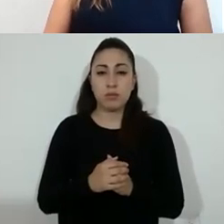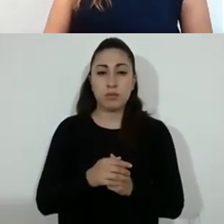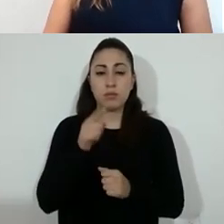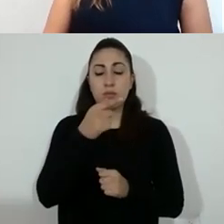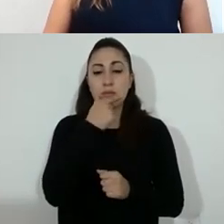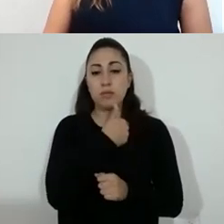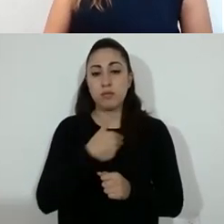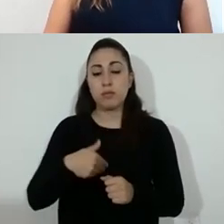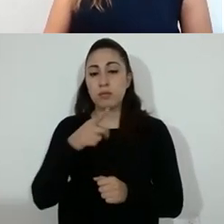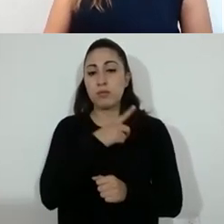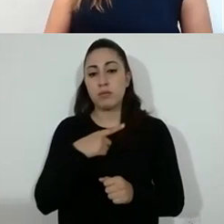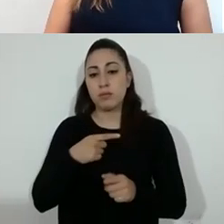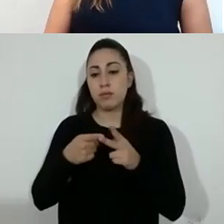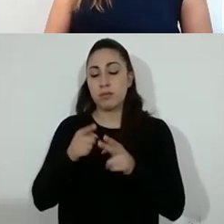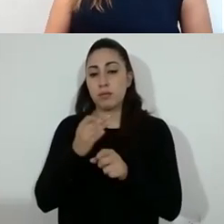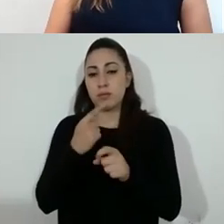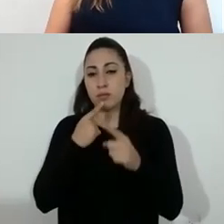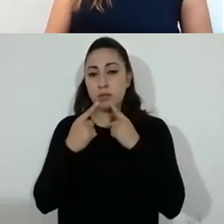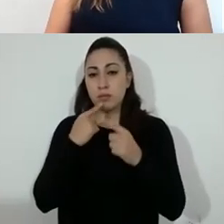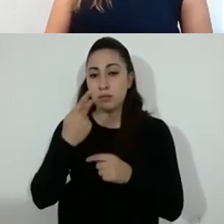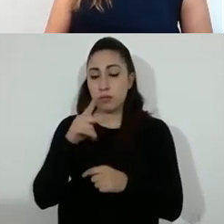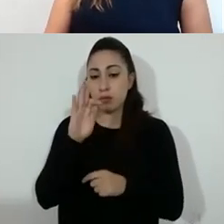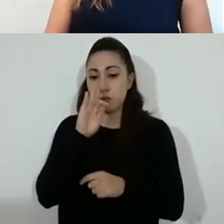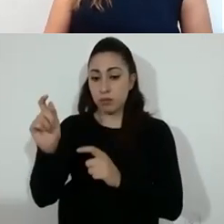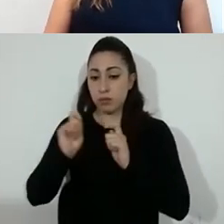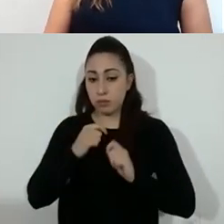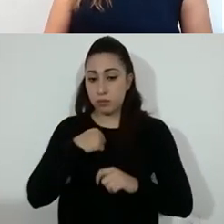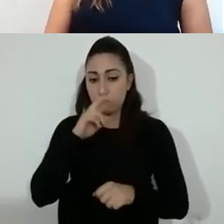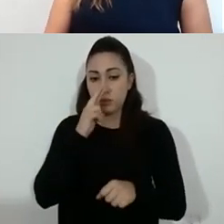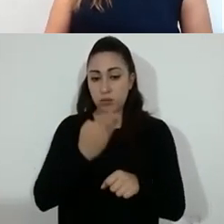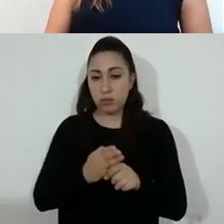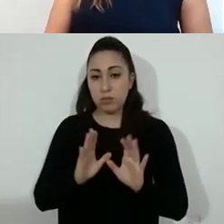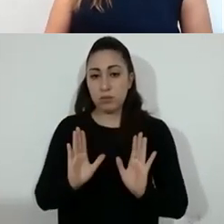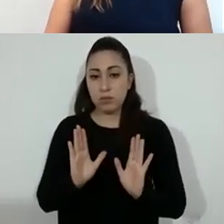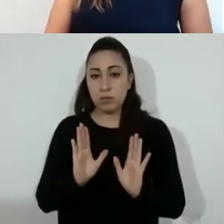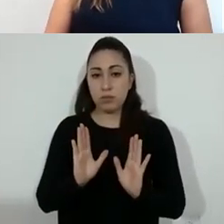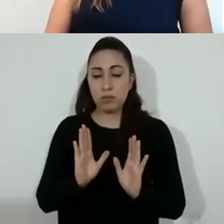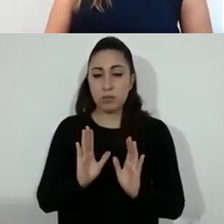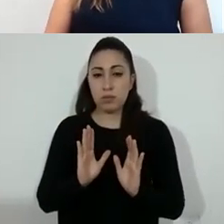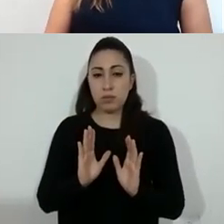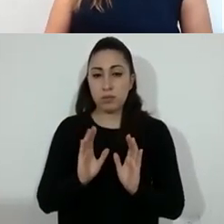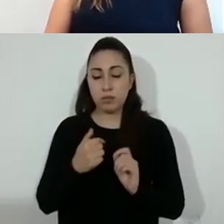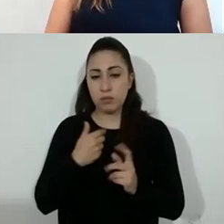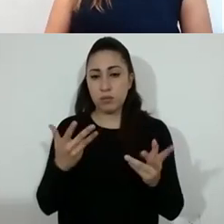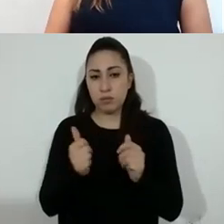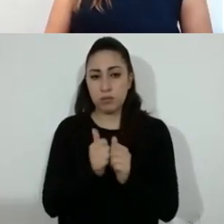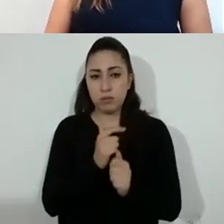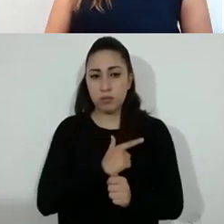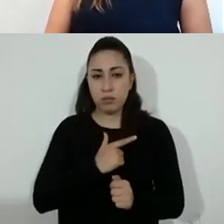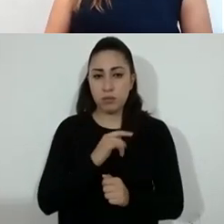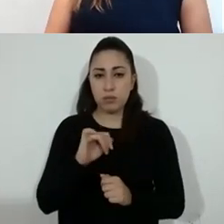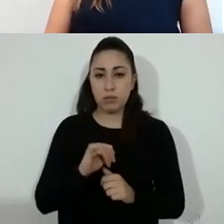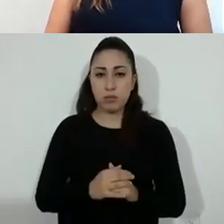esta discusión. Si usted quiere que yo les ceda el uso de la palabra y les pregunte, con mucho gusto lo